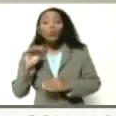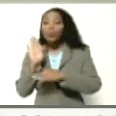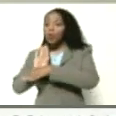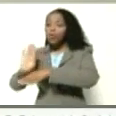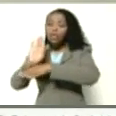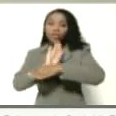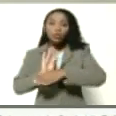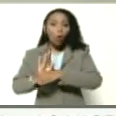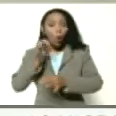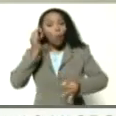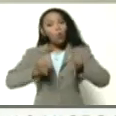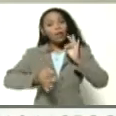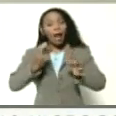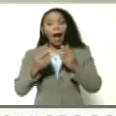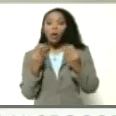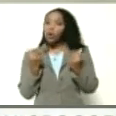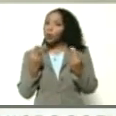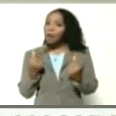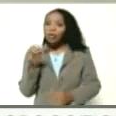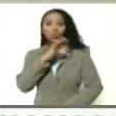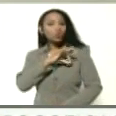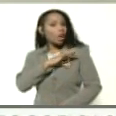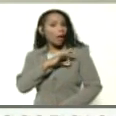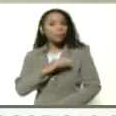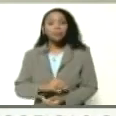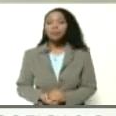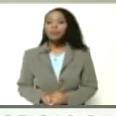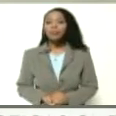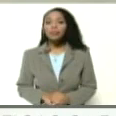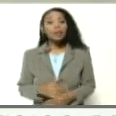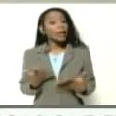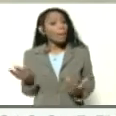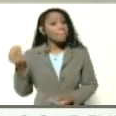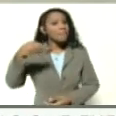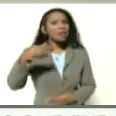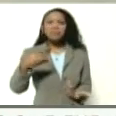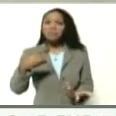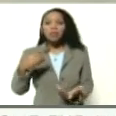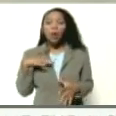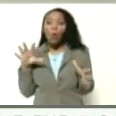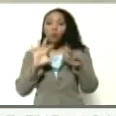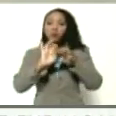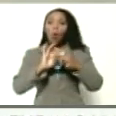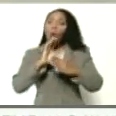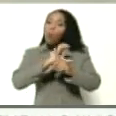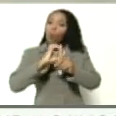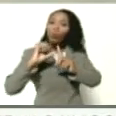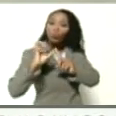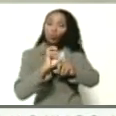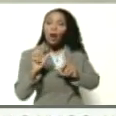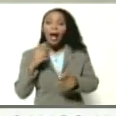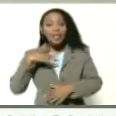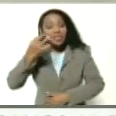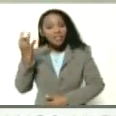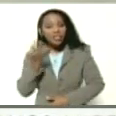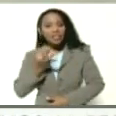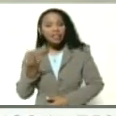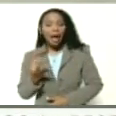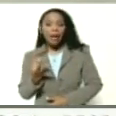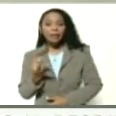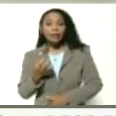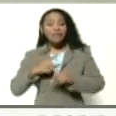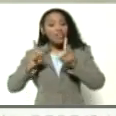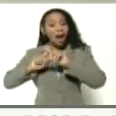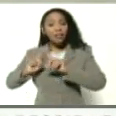protección jurídica, económica y social, que además une nuestras culturas y realidades diversas